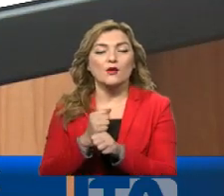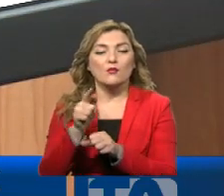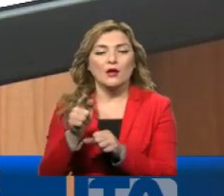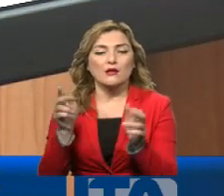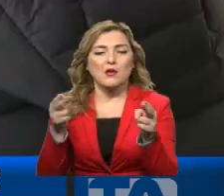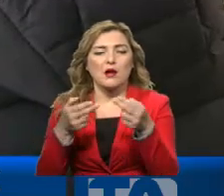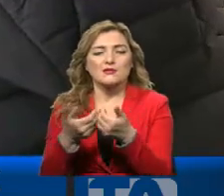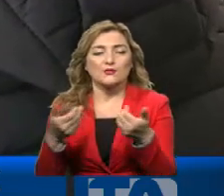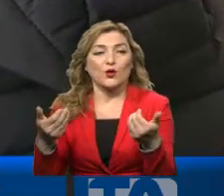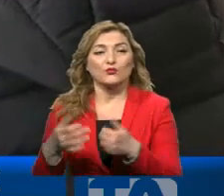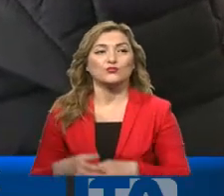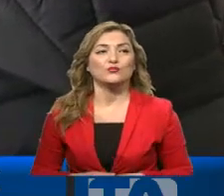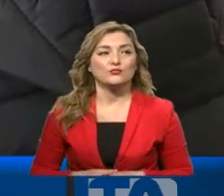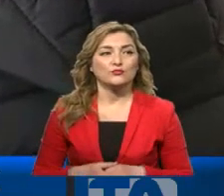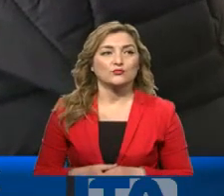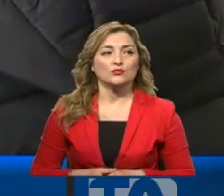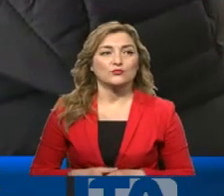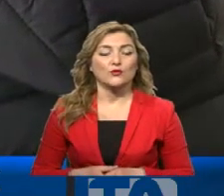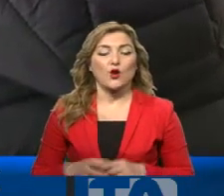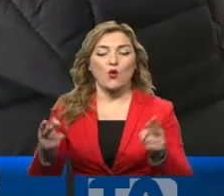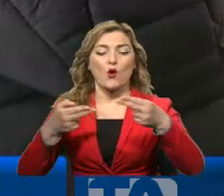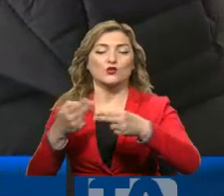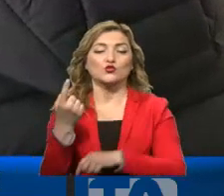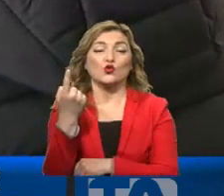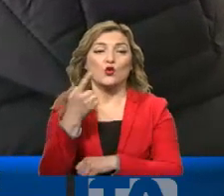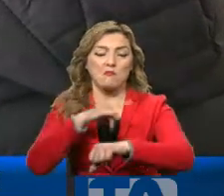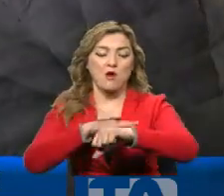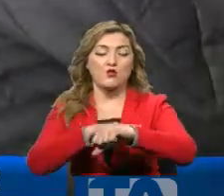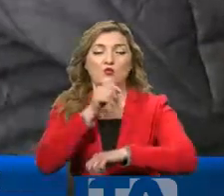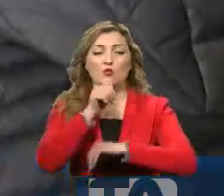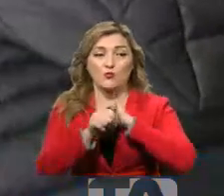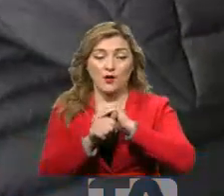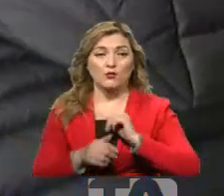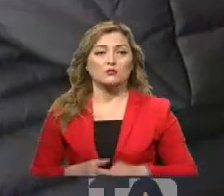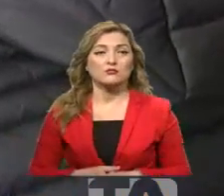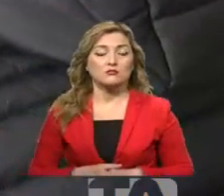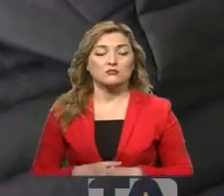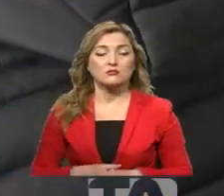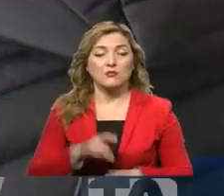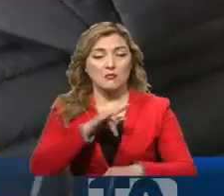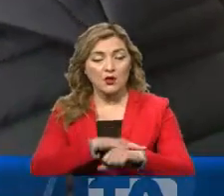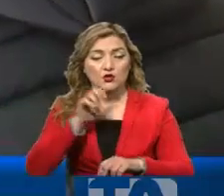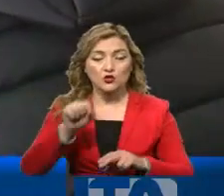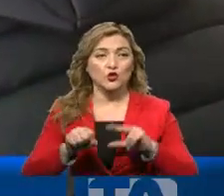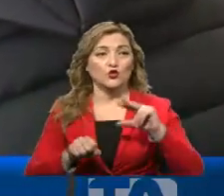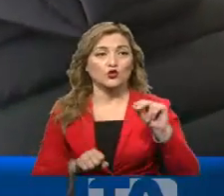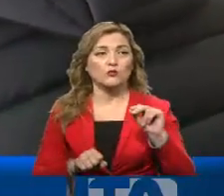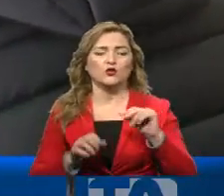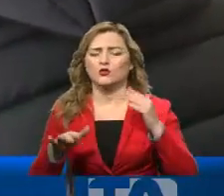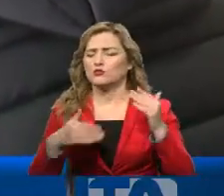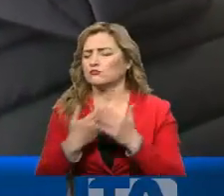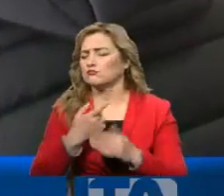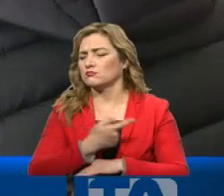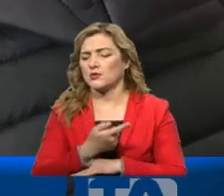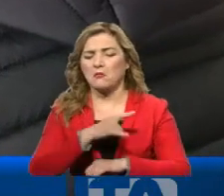estricta cuarentena. En un cuarto solo, preferiblemente con baño privado. Tenga o no tenga el baño privado, esto se va a desinfectar todos los días